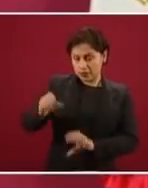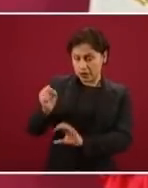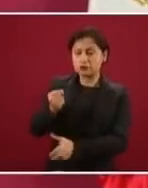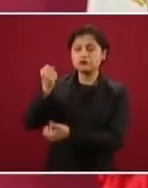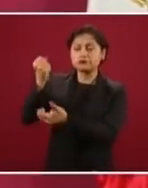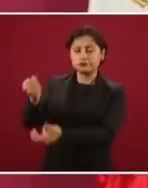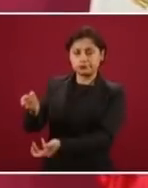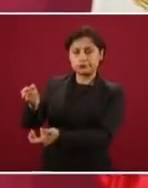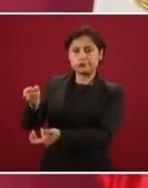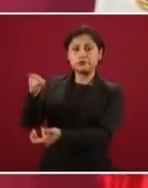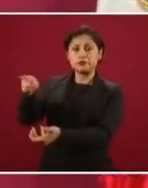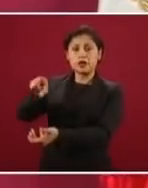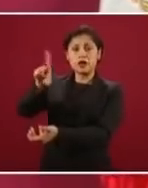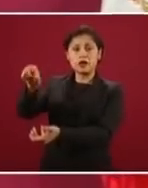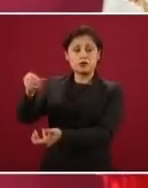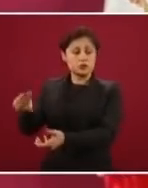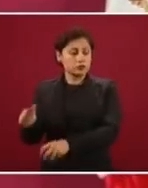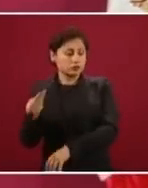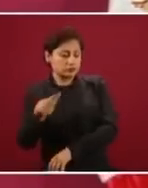y no bajaba